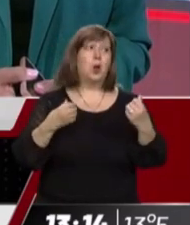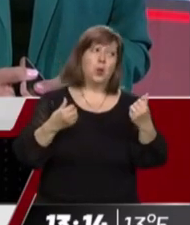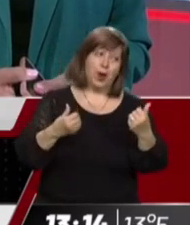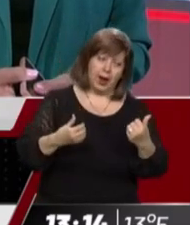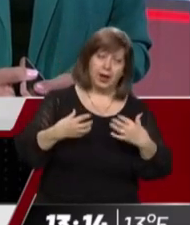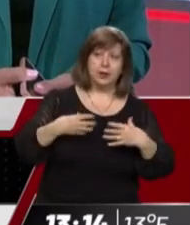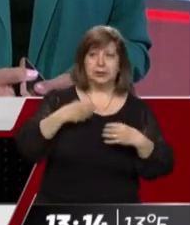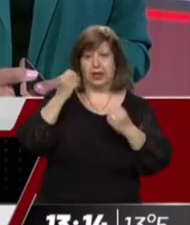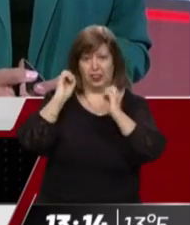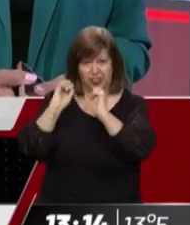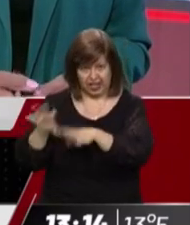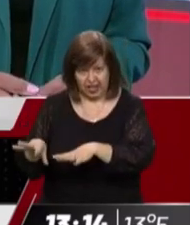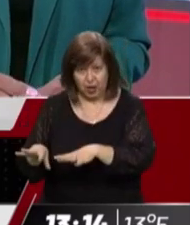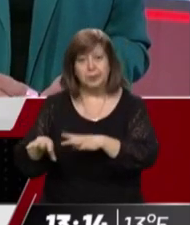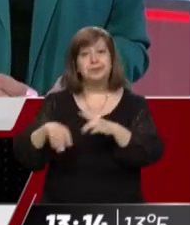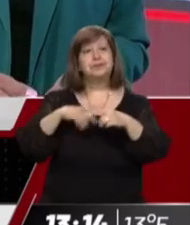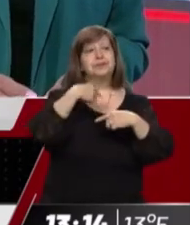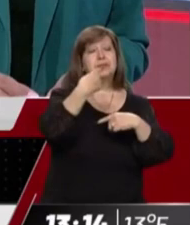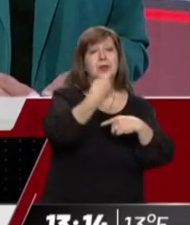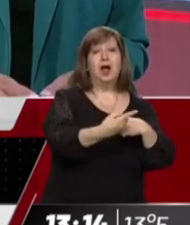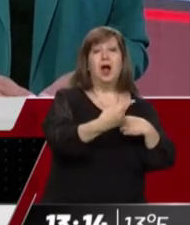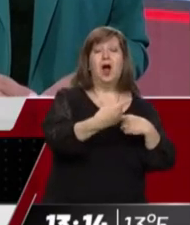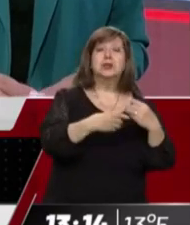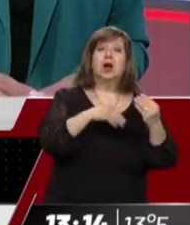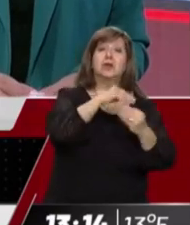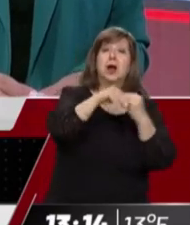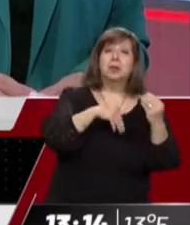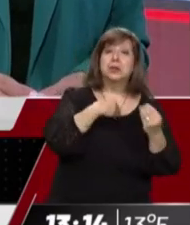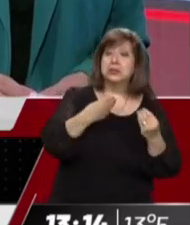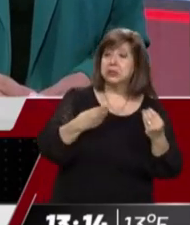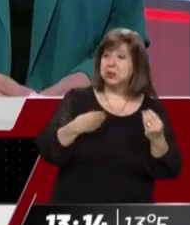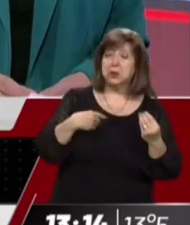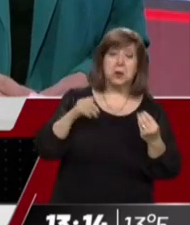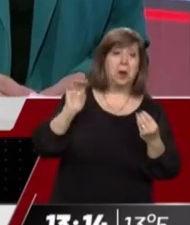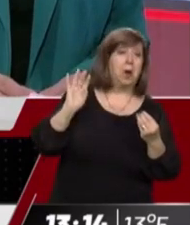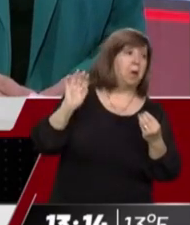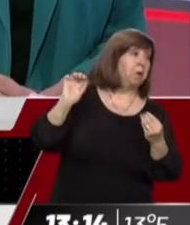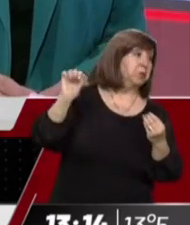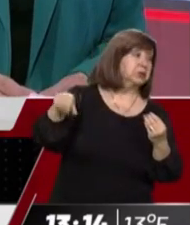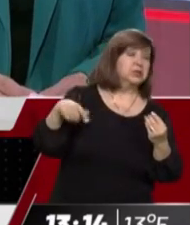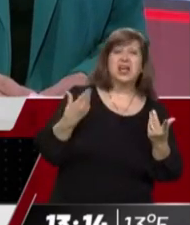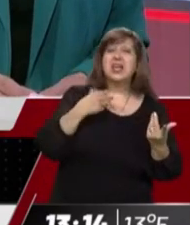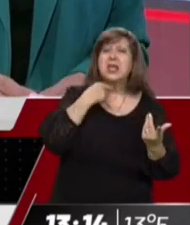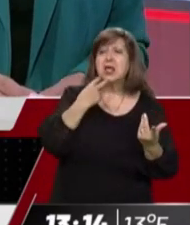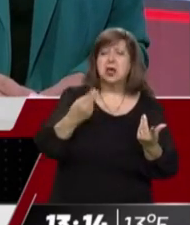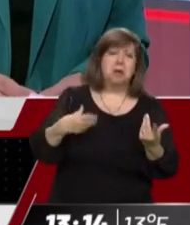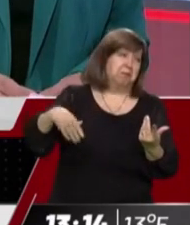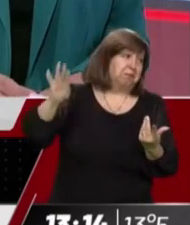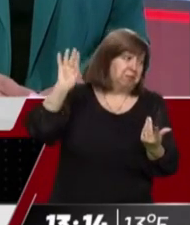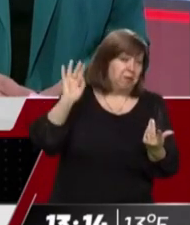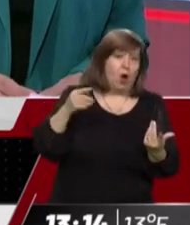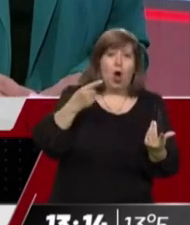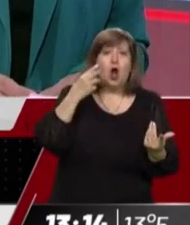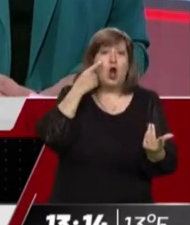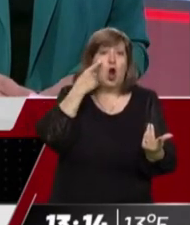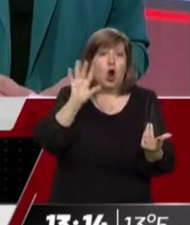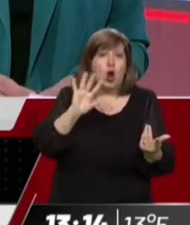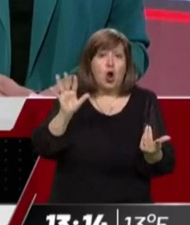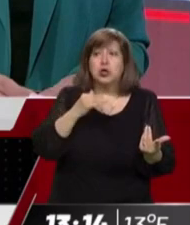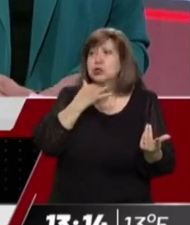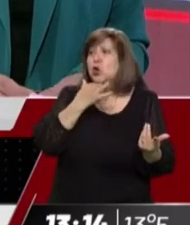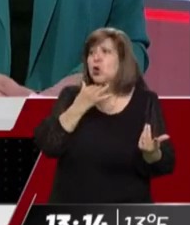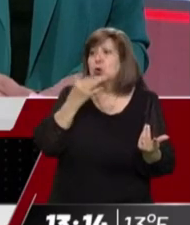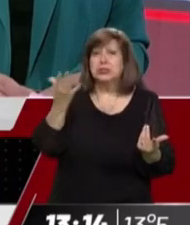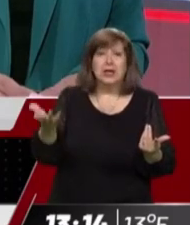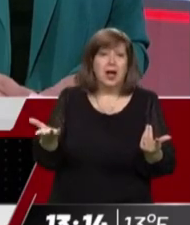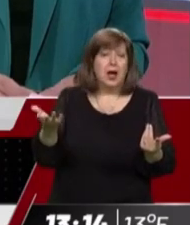espirituales, emocionales, y tal vez el otro no es que no quiera, es que no sabe cómo hacerlo, no sabe cómo tender una mano, no sabe cómo ayudar, no sabe cómo abrir un canal de escucha. No es